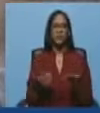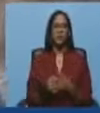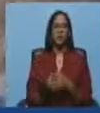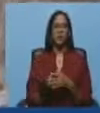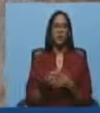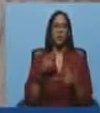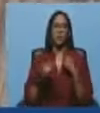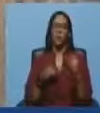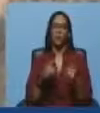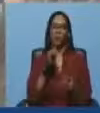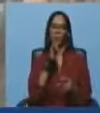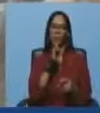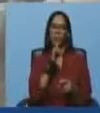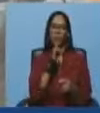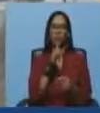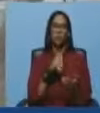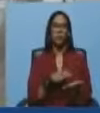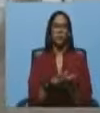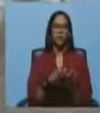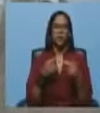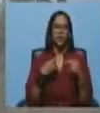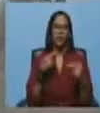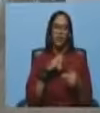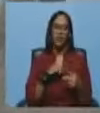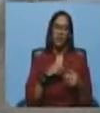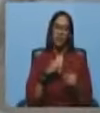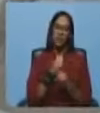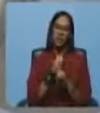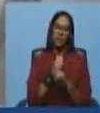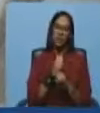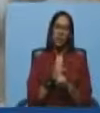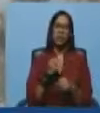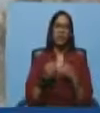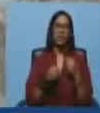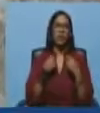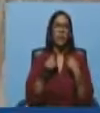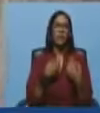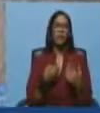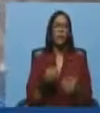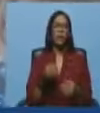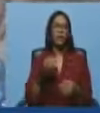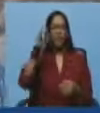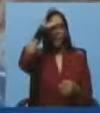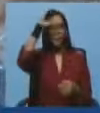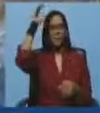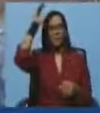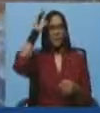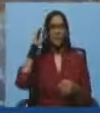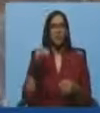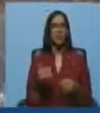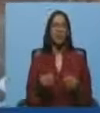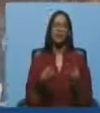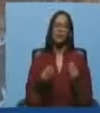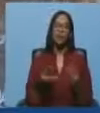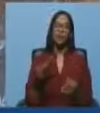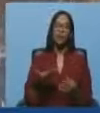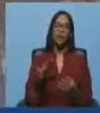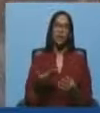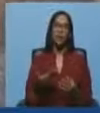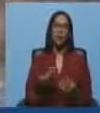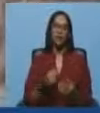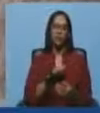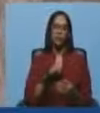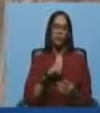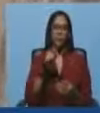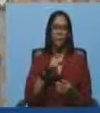productos informativos, recreativos, a través de las redes digitales, está haciendo que perdamos incluso capacidades tan trascendentales para que seamos seres